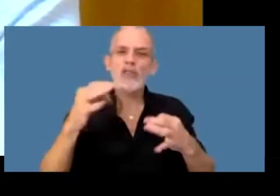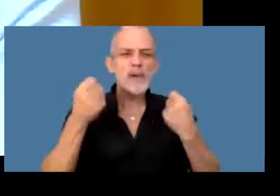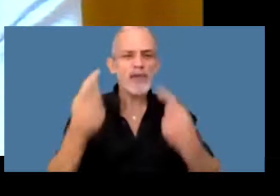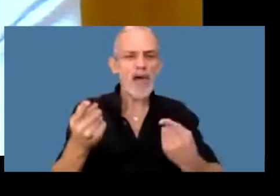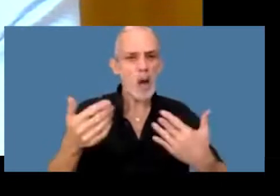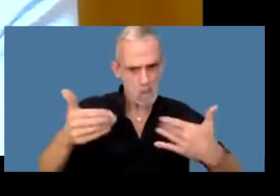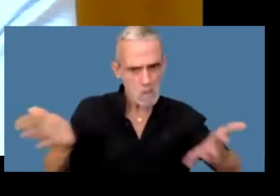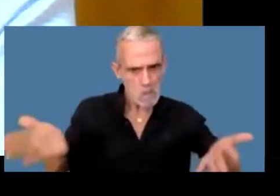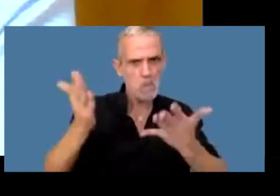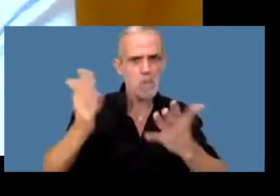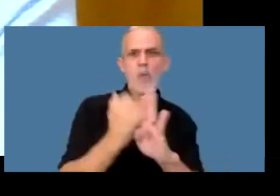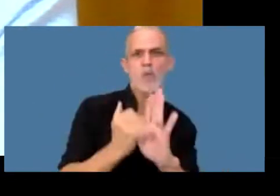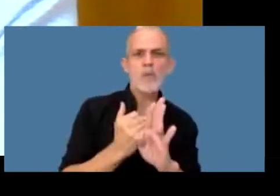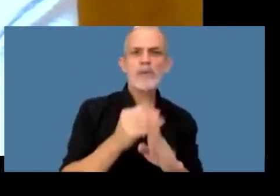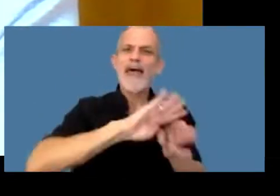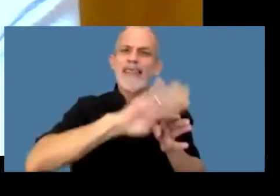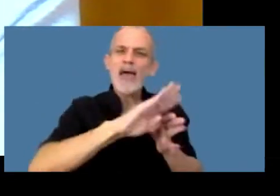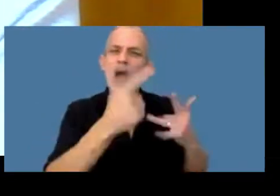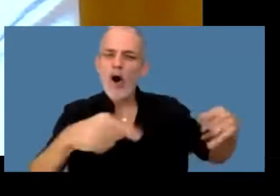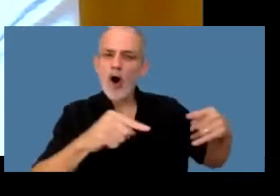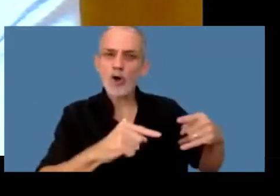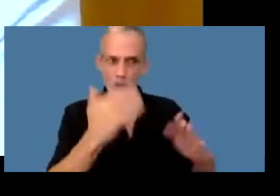deducir los pasivos, en realidad, ¿no?